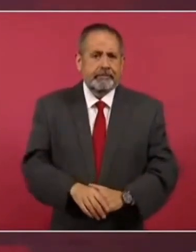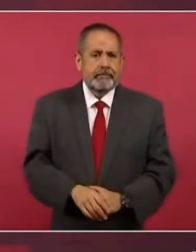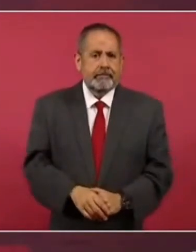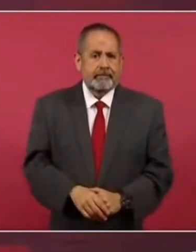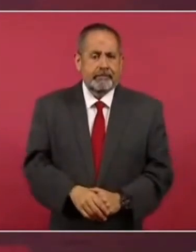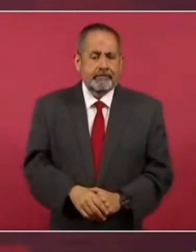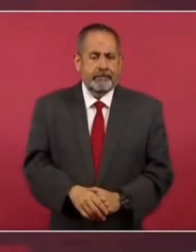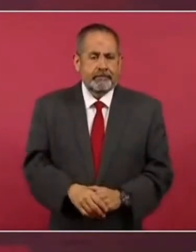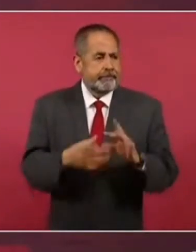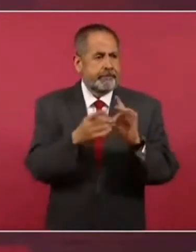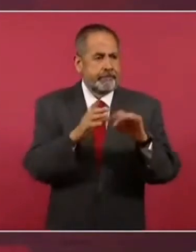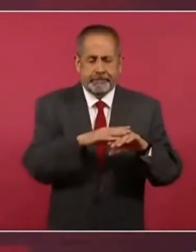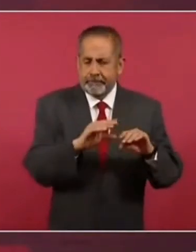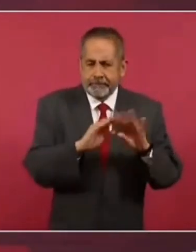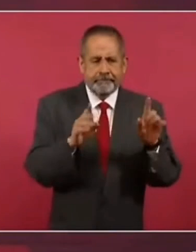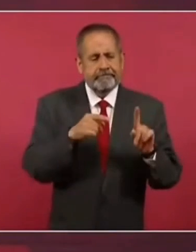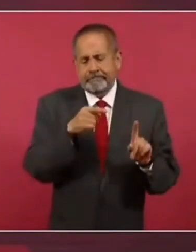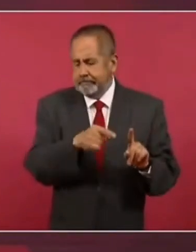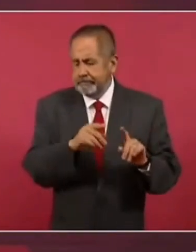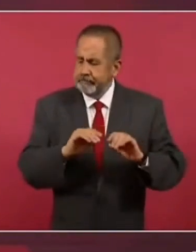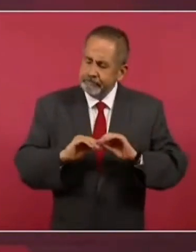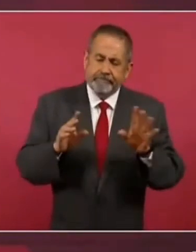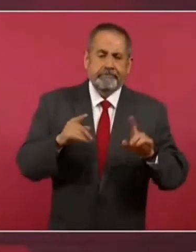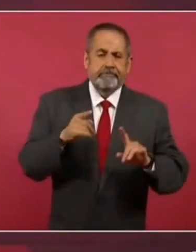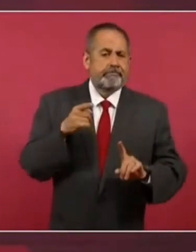que es clave.